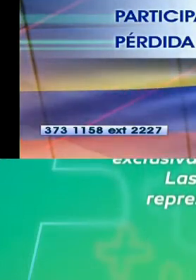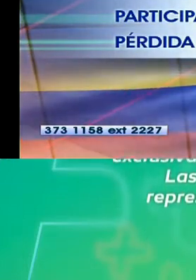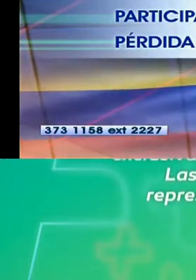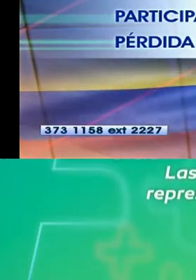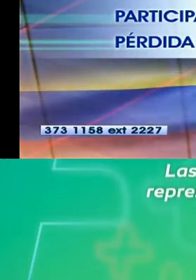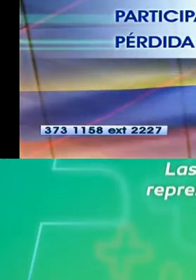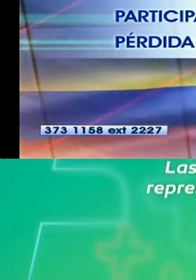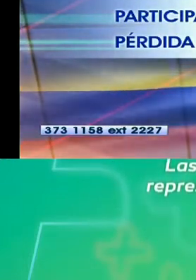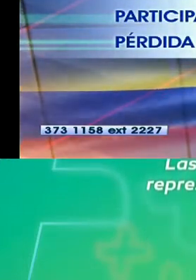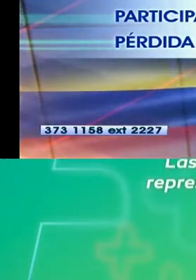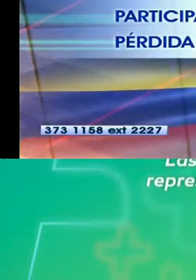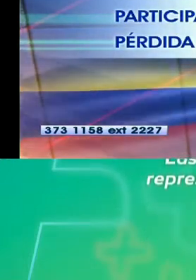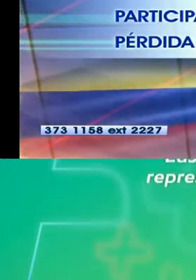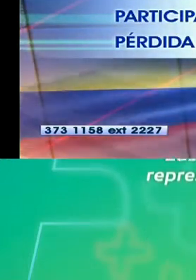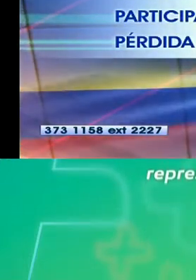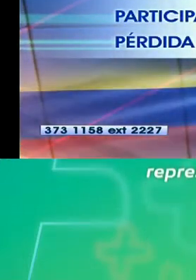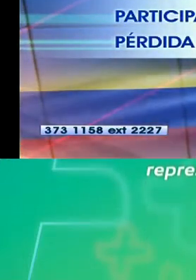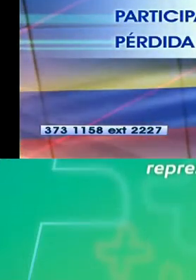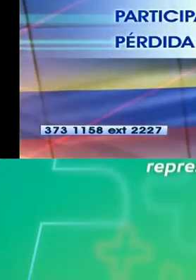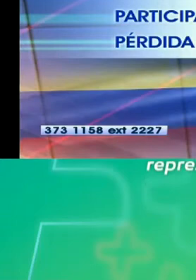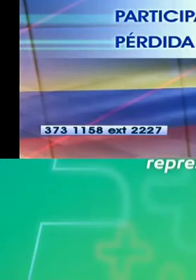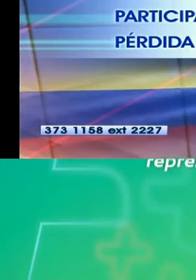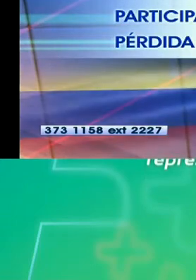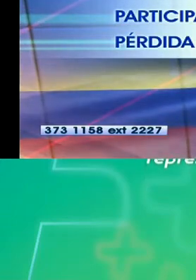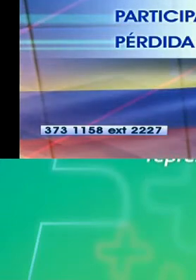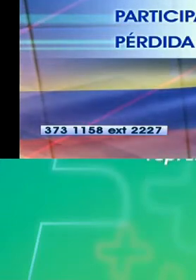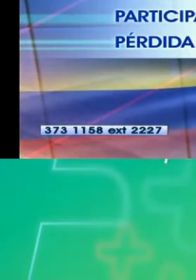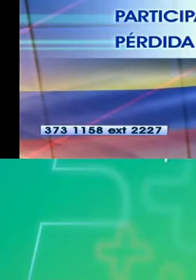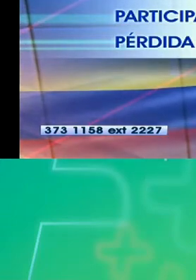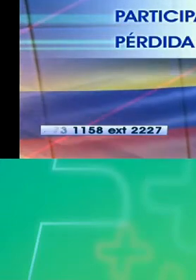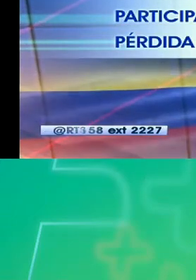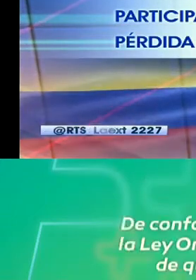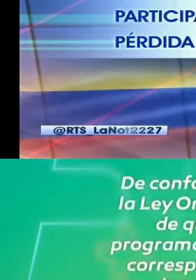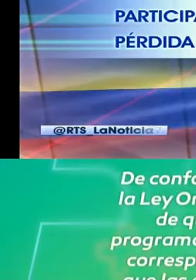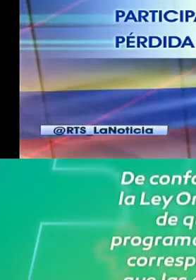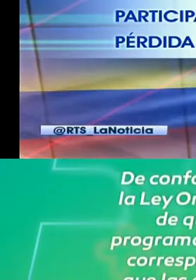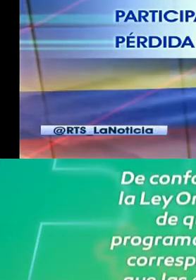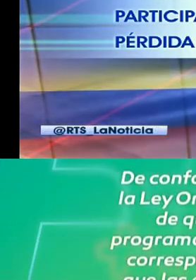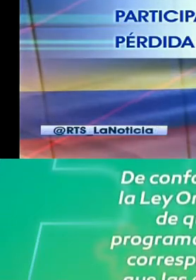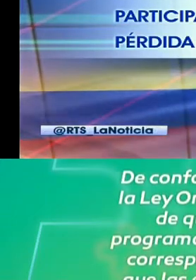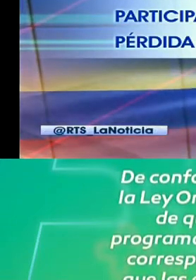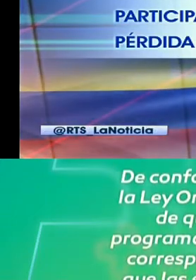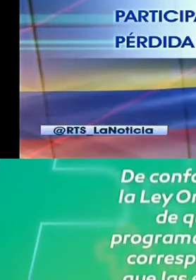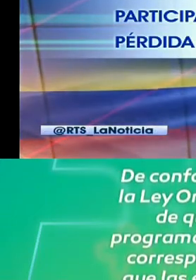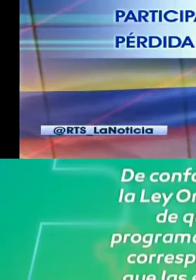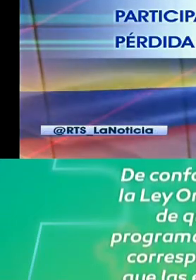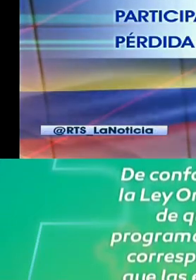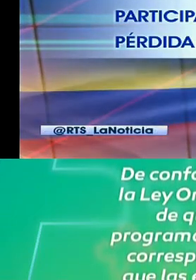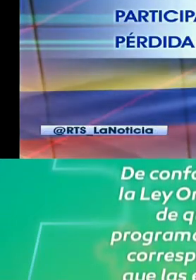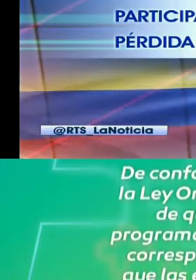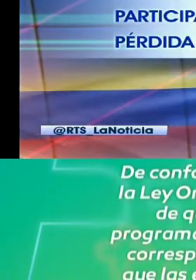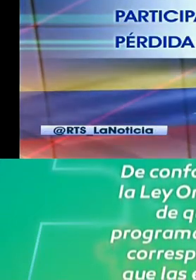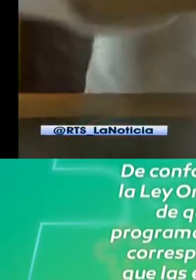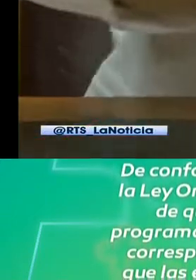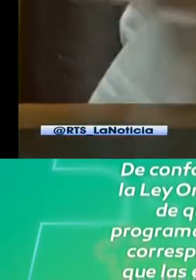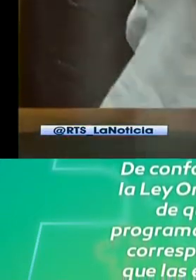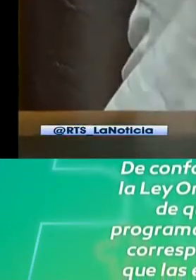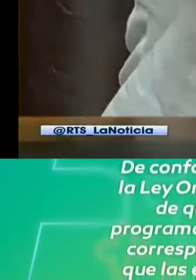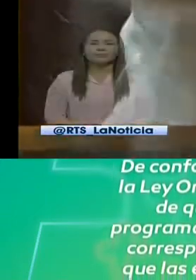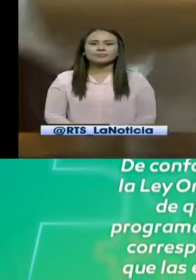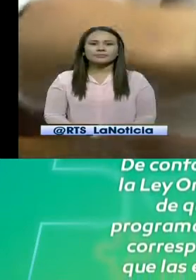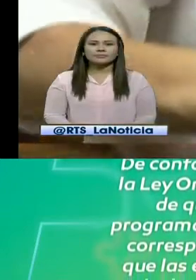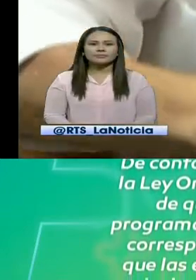inhabilitación para participar en la vida política del país, con la pérdida de sus bienes, según lo dispuesto en el anexo